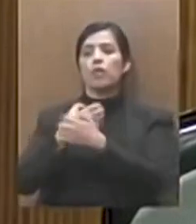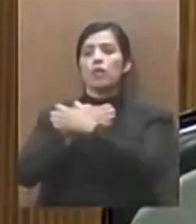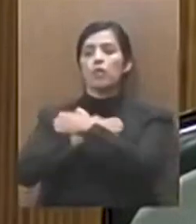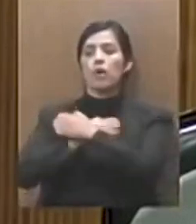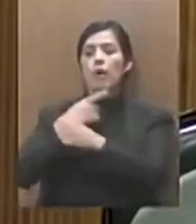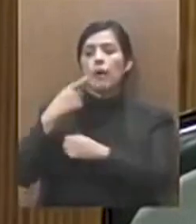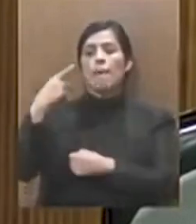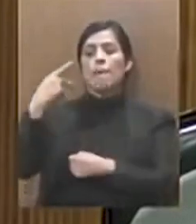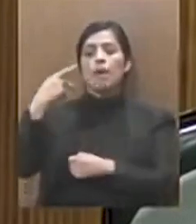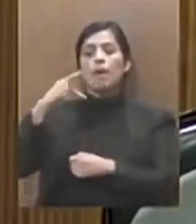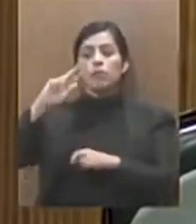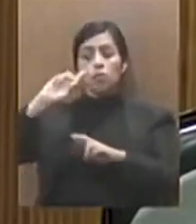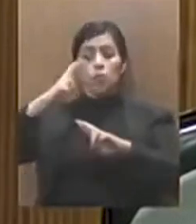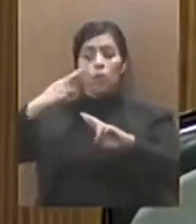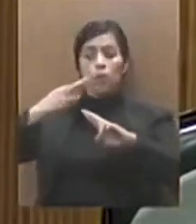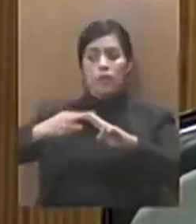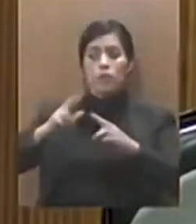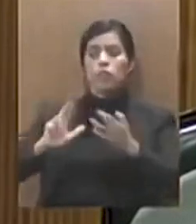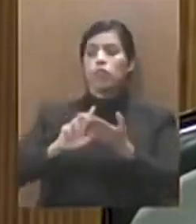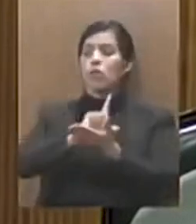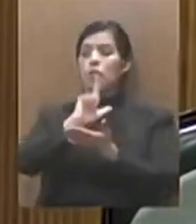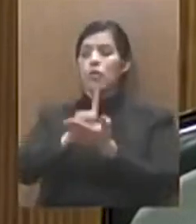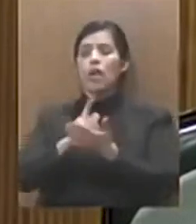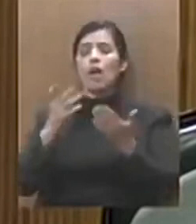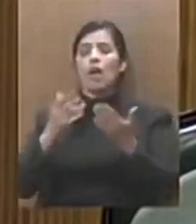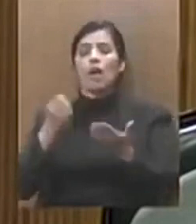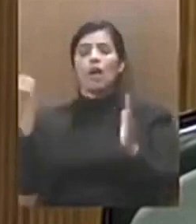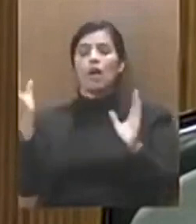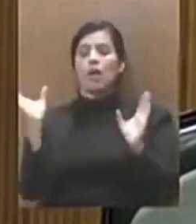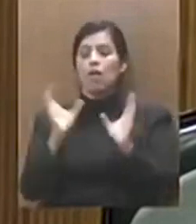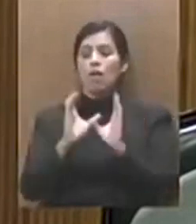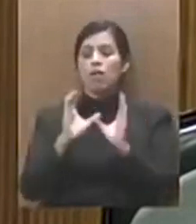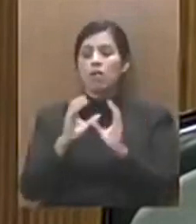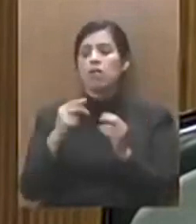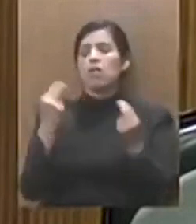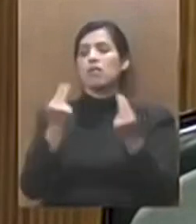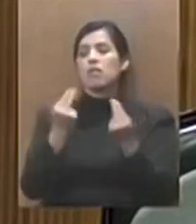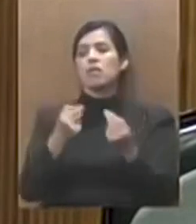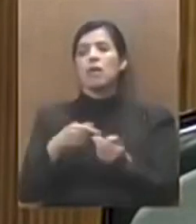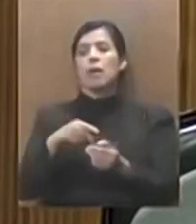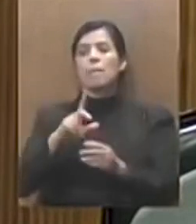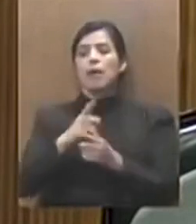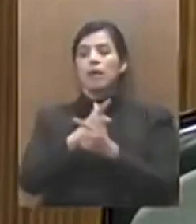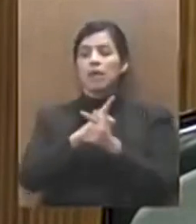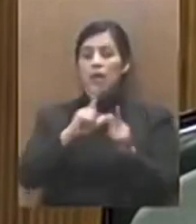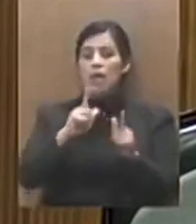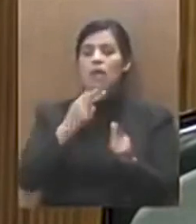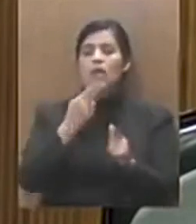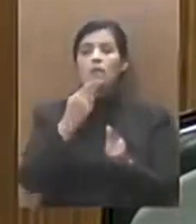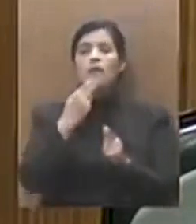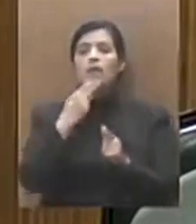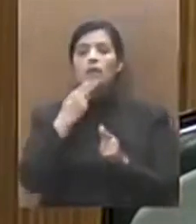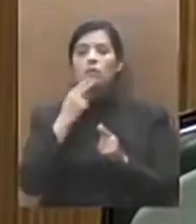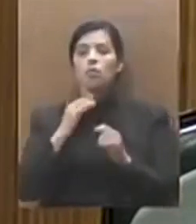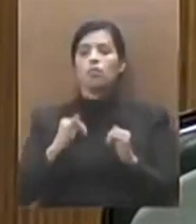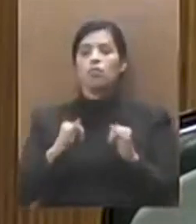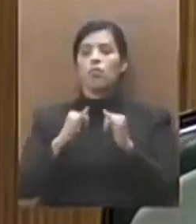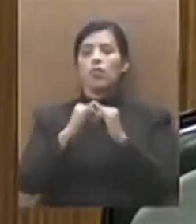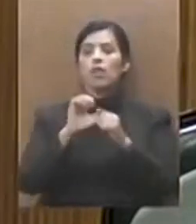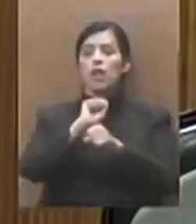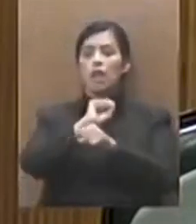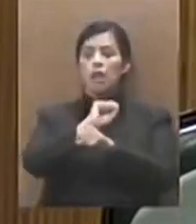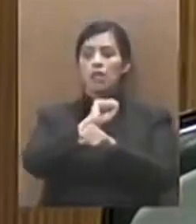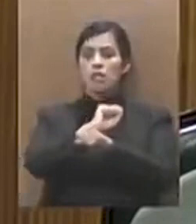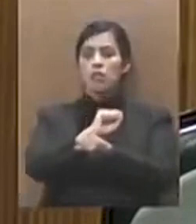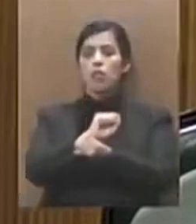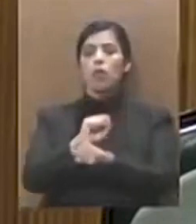para que en el ejercicio de sus atribuciones legales emita la certificación a que haya lugar a fin de que se libere el uso de las instalaciones de la escuela